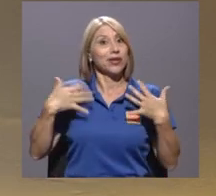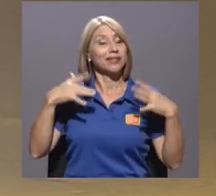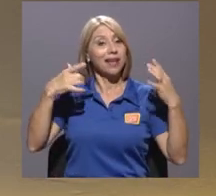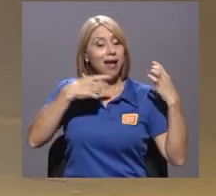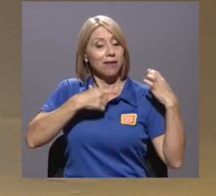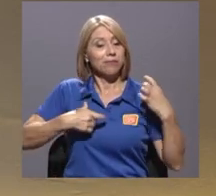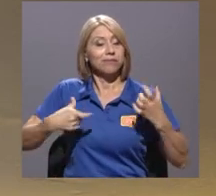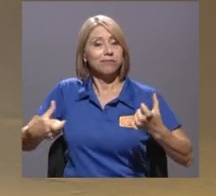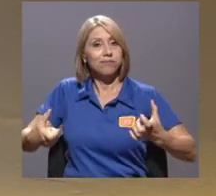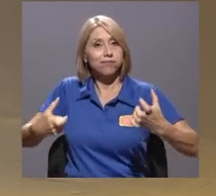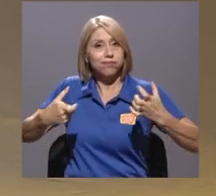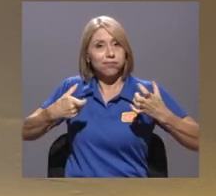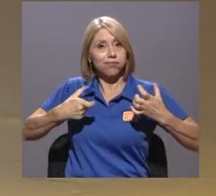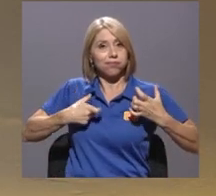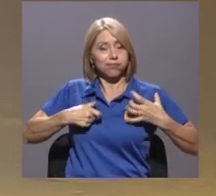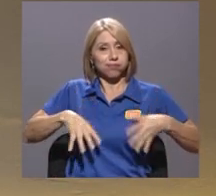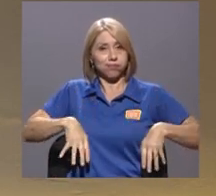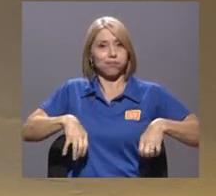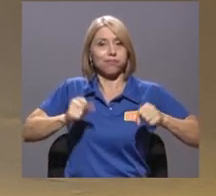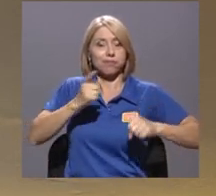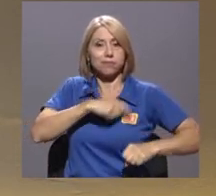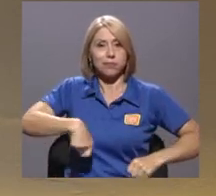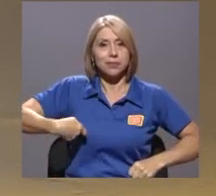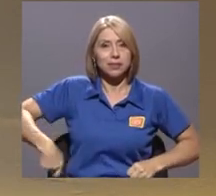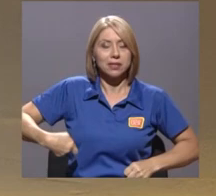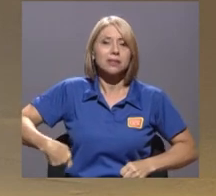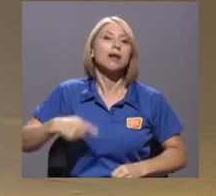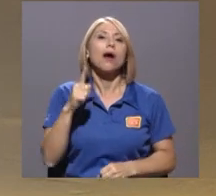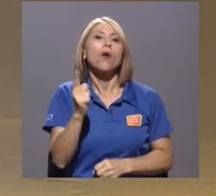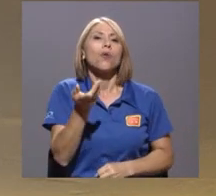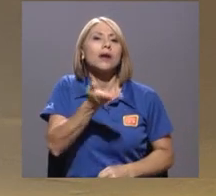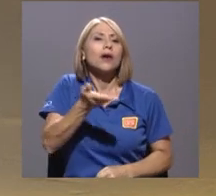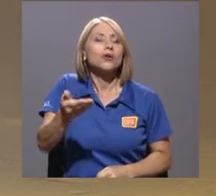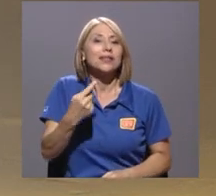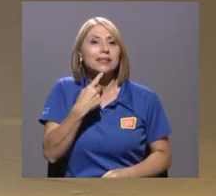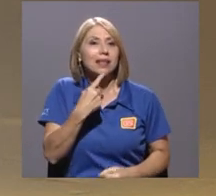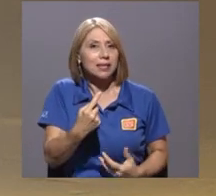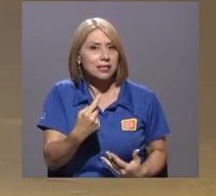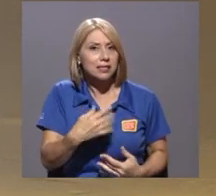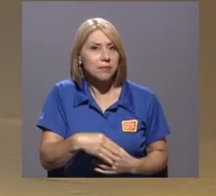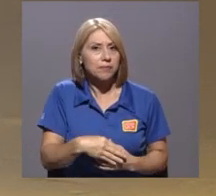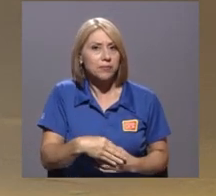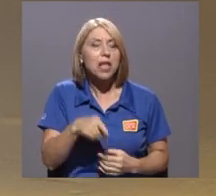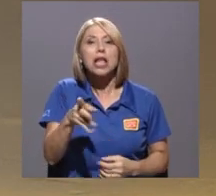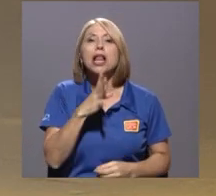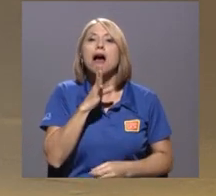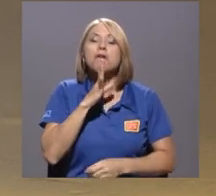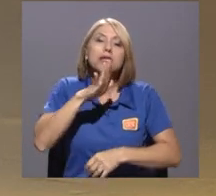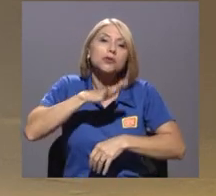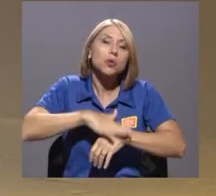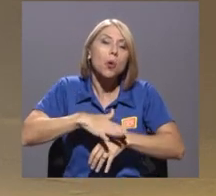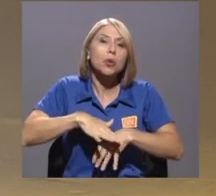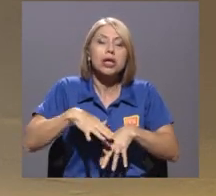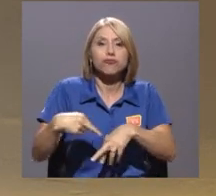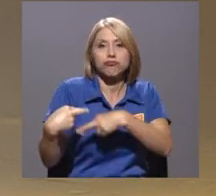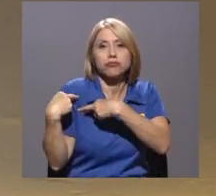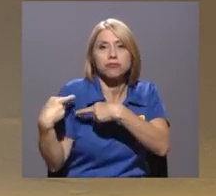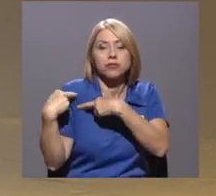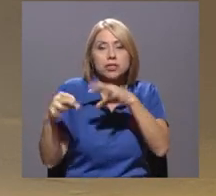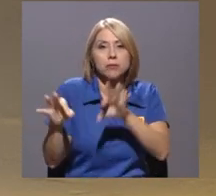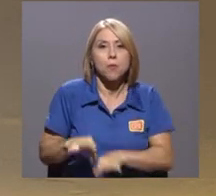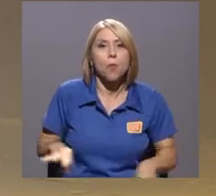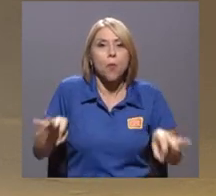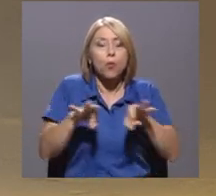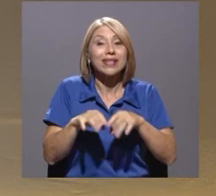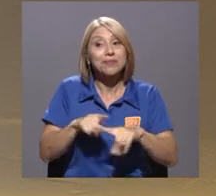de las cosas que dices además de las importantes del mandato que recibió en el